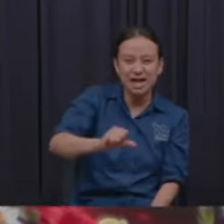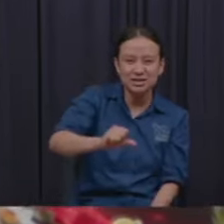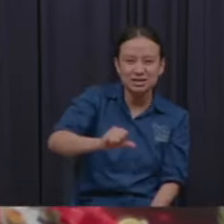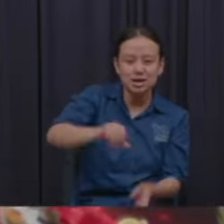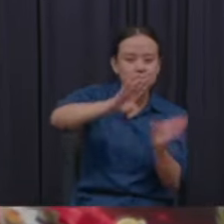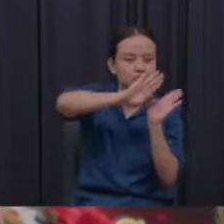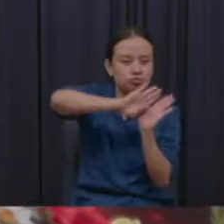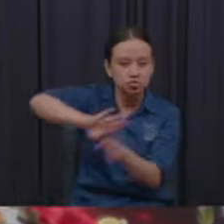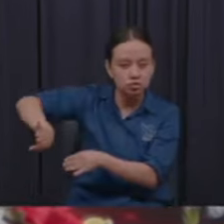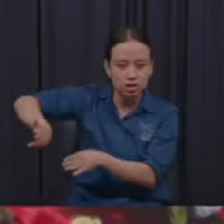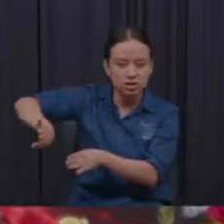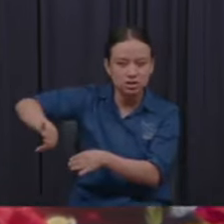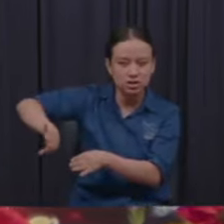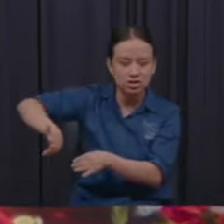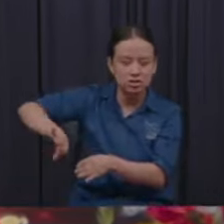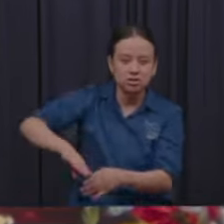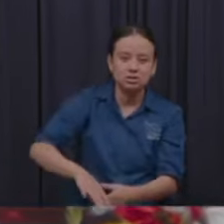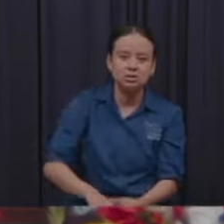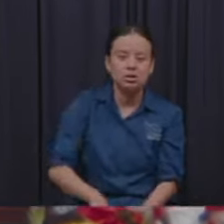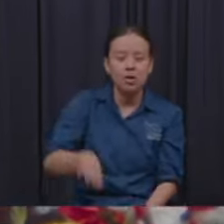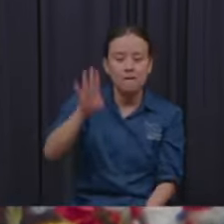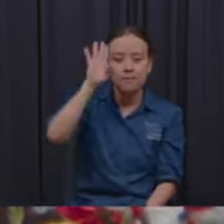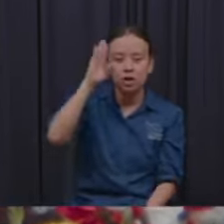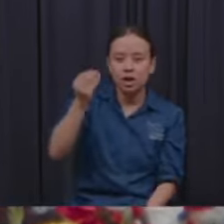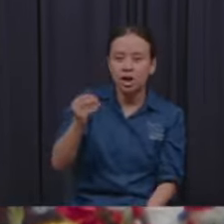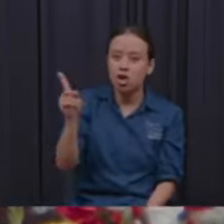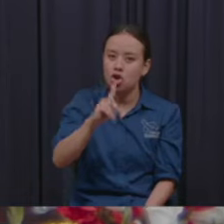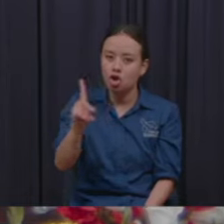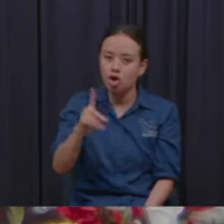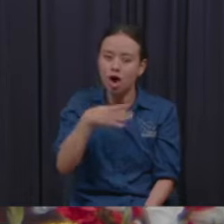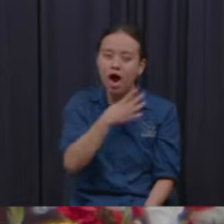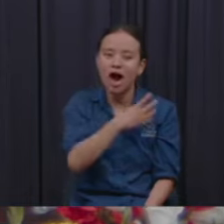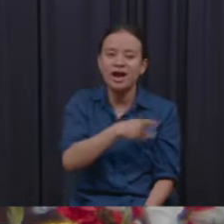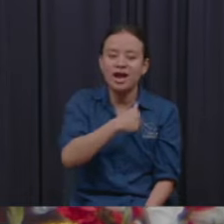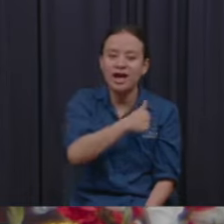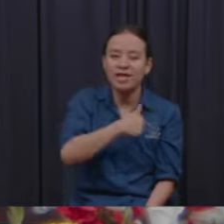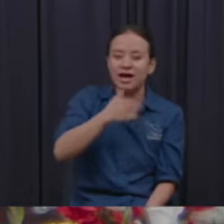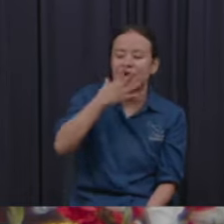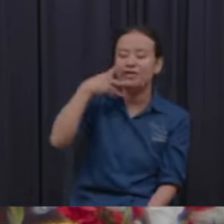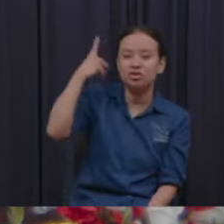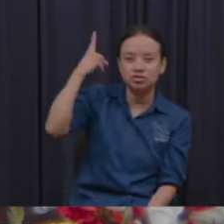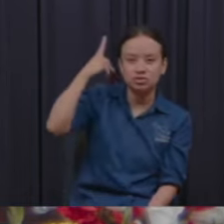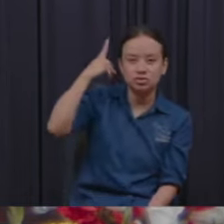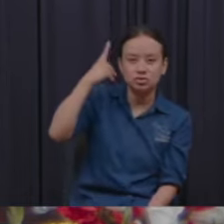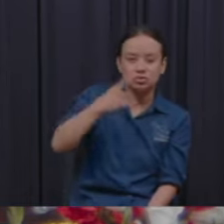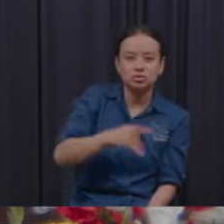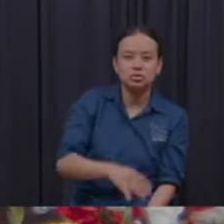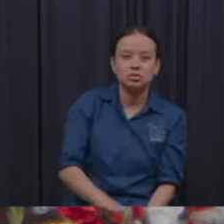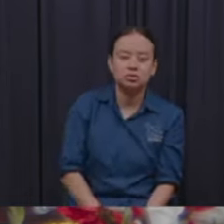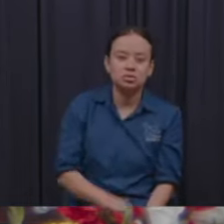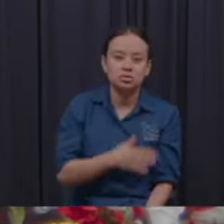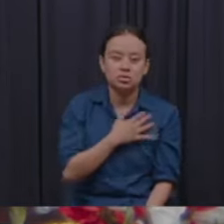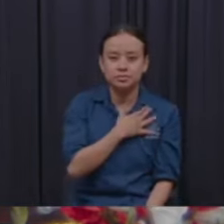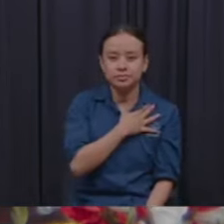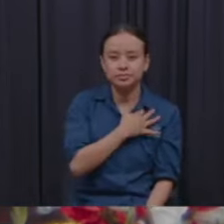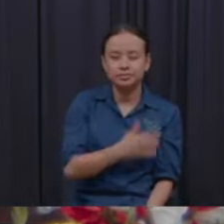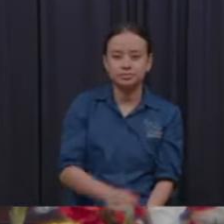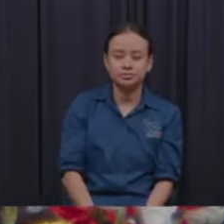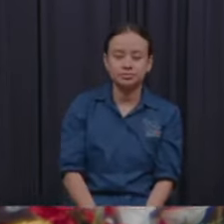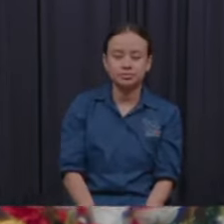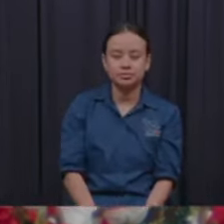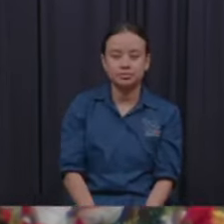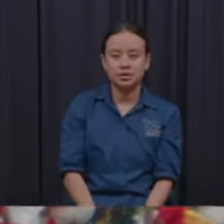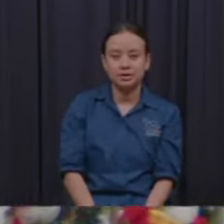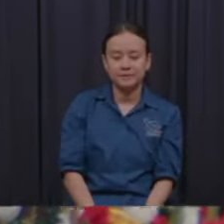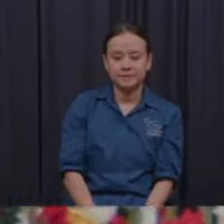anatema. Entonces hay que revisar. Yo ya voy a mencionarle algunas cositas así específicas. Pero pensando